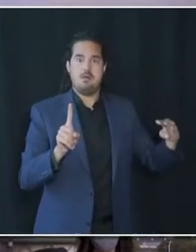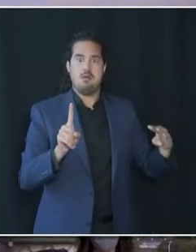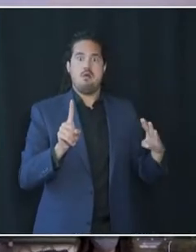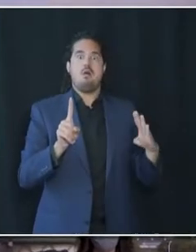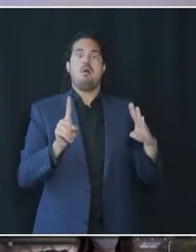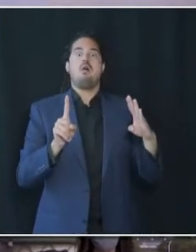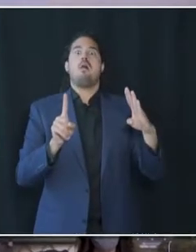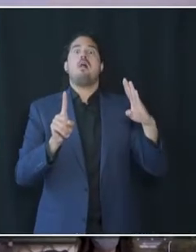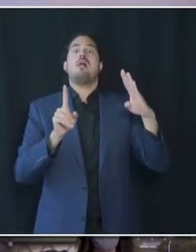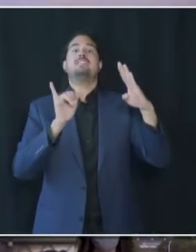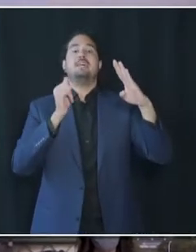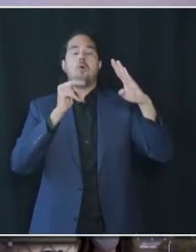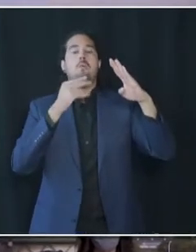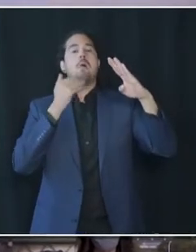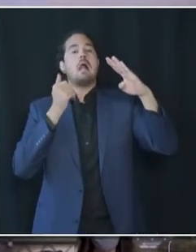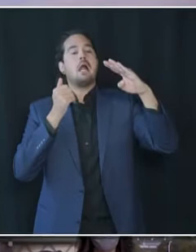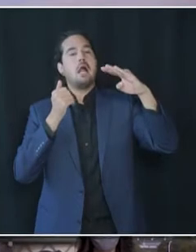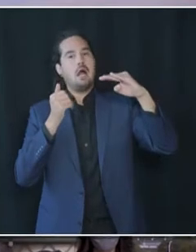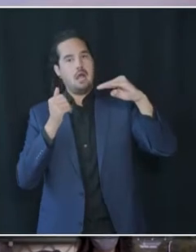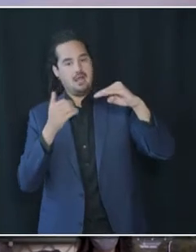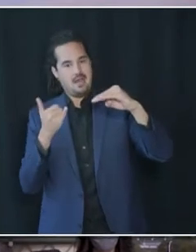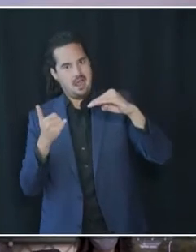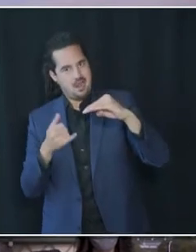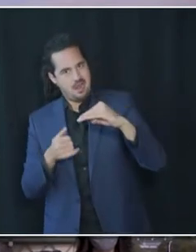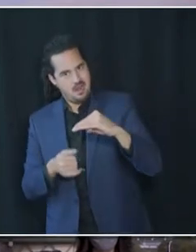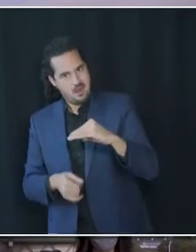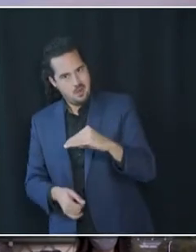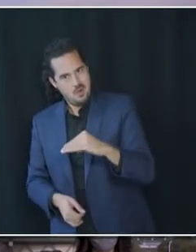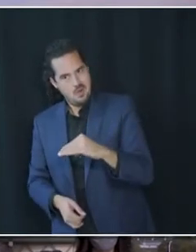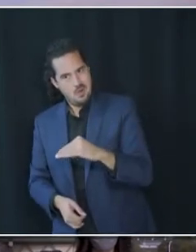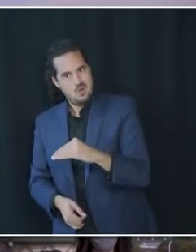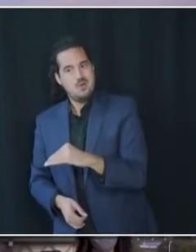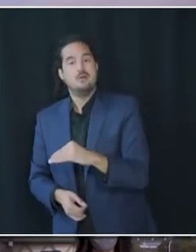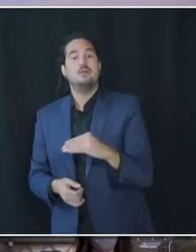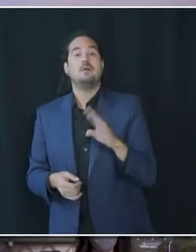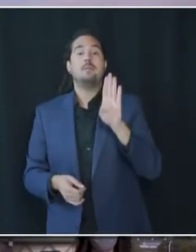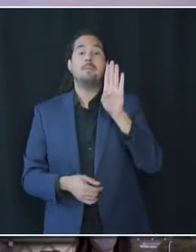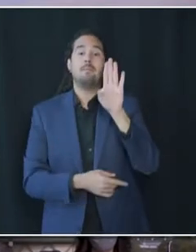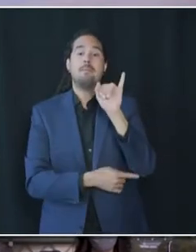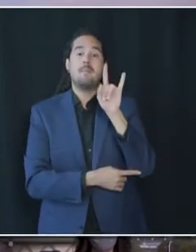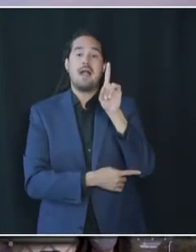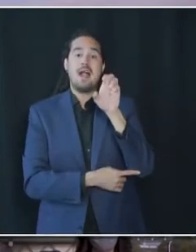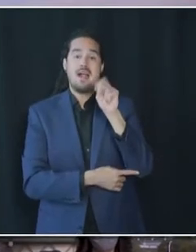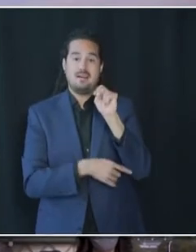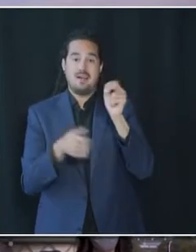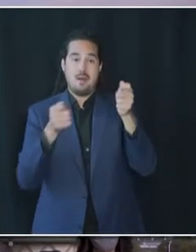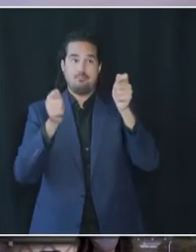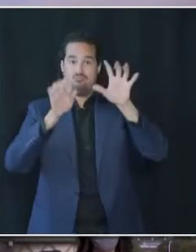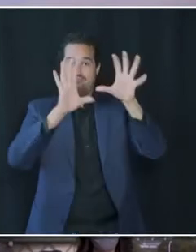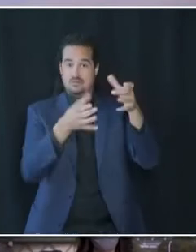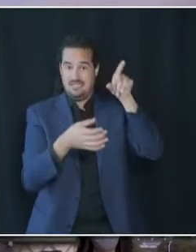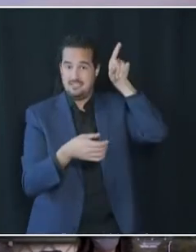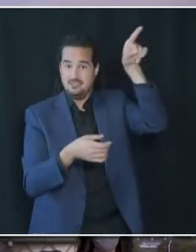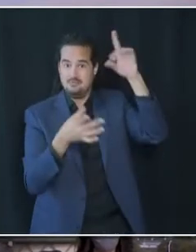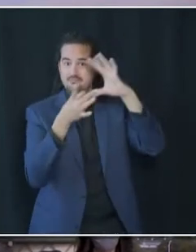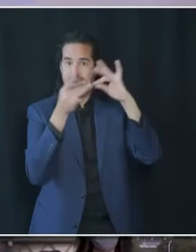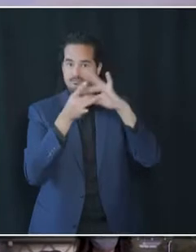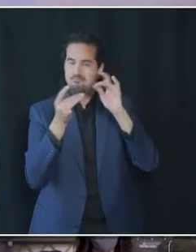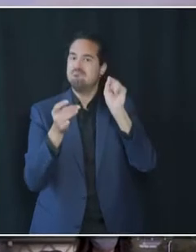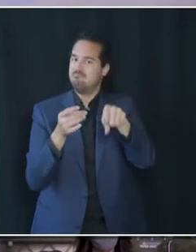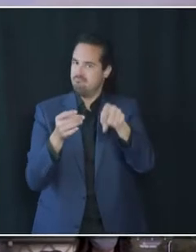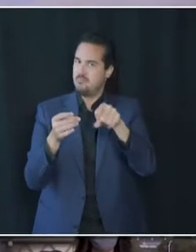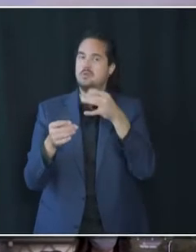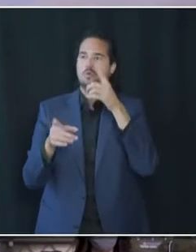reforzado una vez más hoy en su rueda de prensa que si podemos reabrir escuelas sin riesgo con el apoyo apropiado